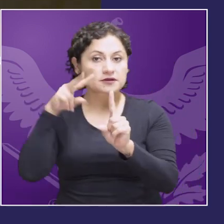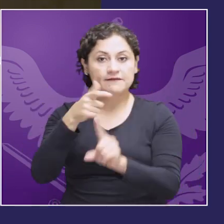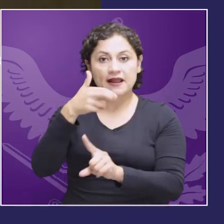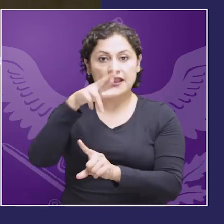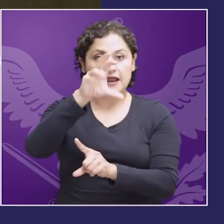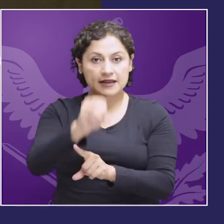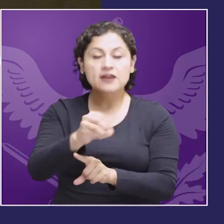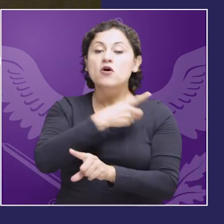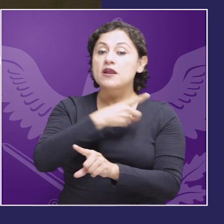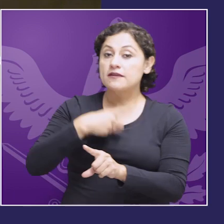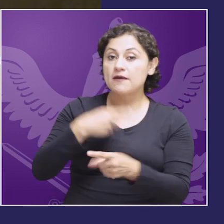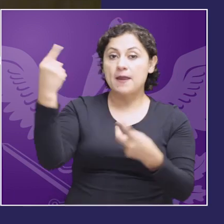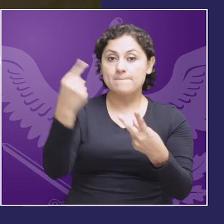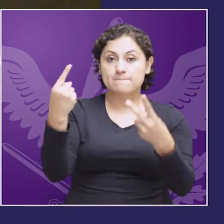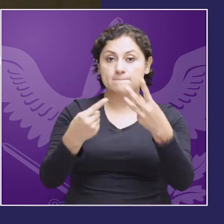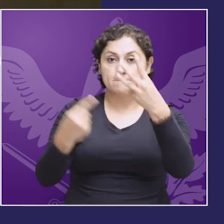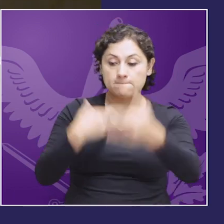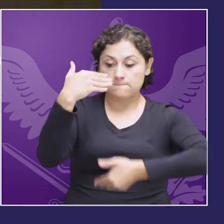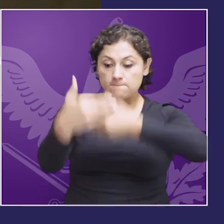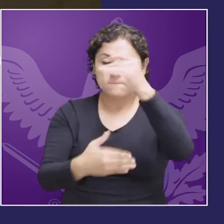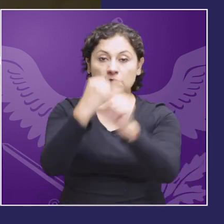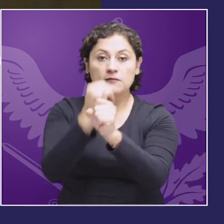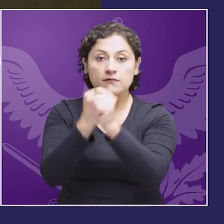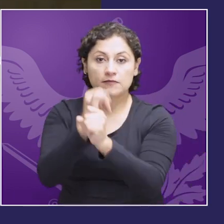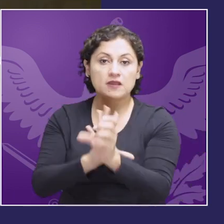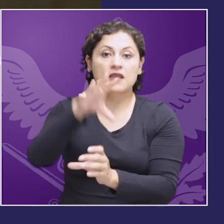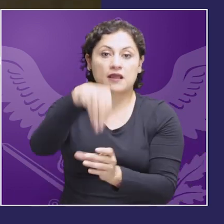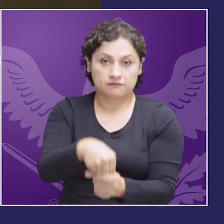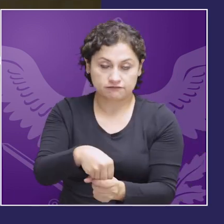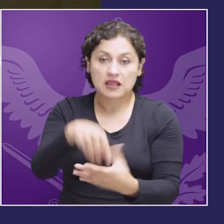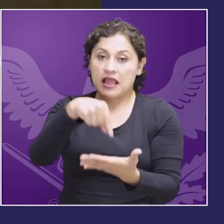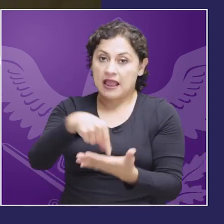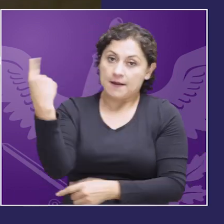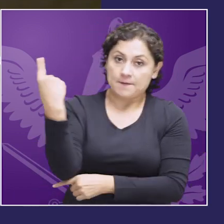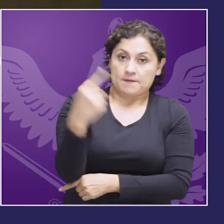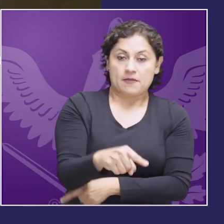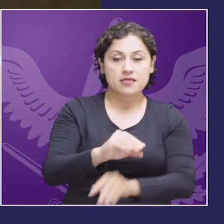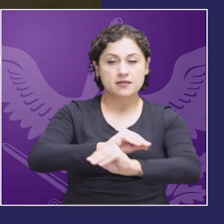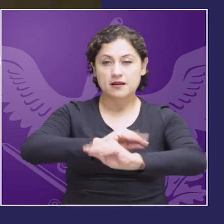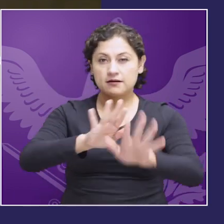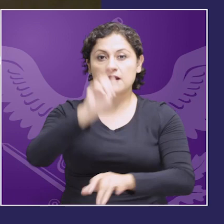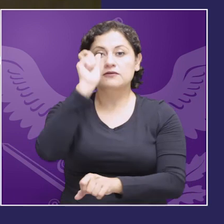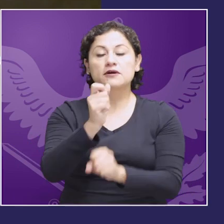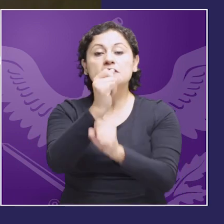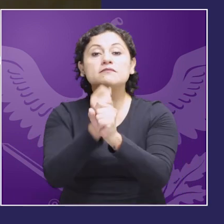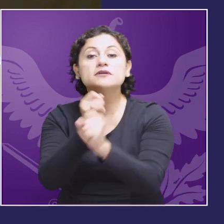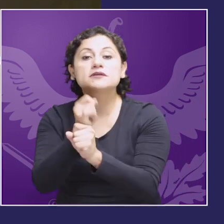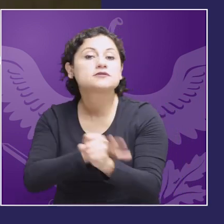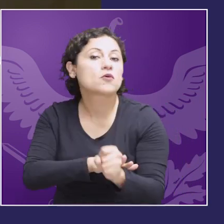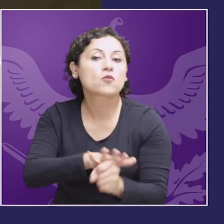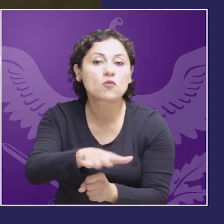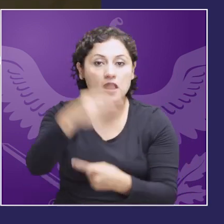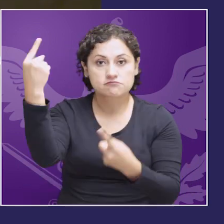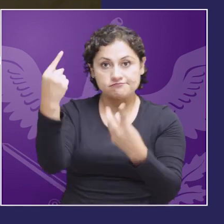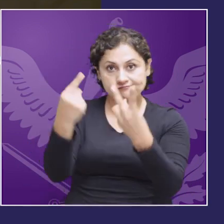cabo con perspectiva de género y con debida diligencia, se establecen pautas muy concretas sobre la manera en